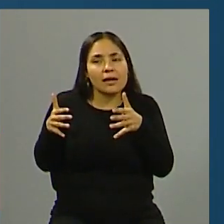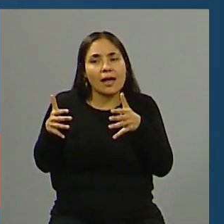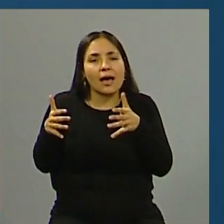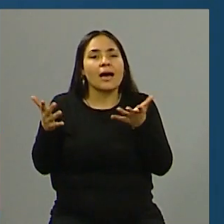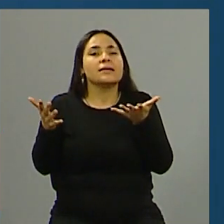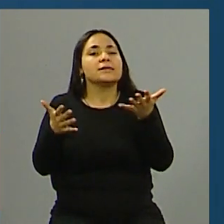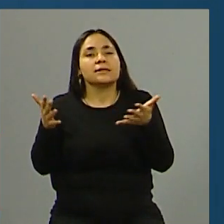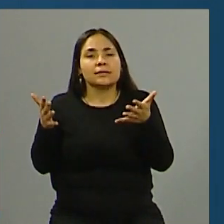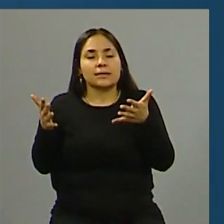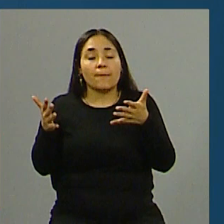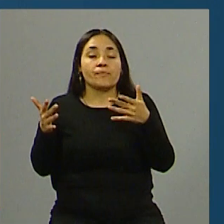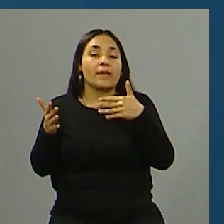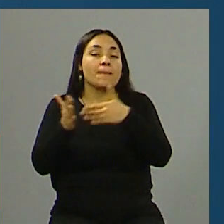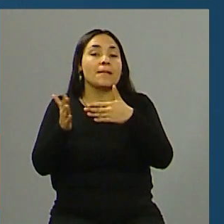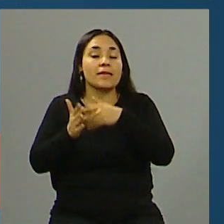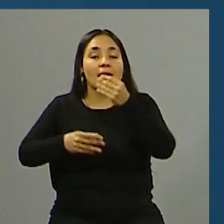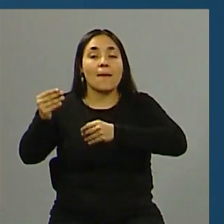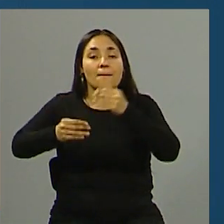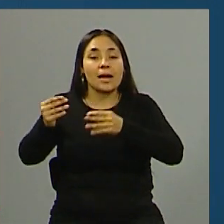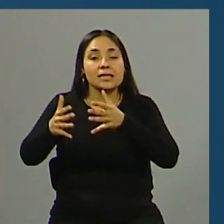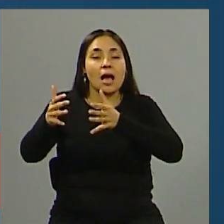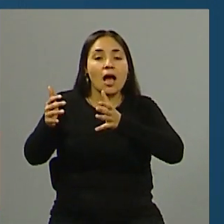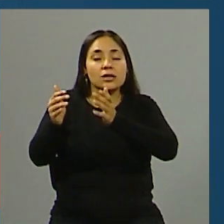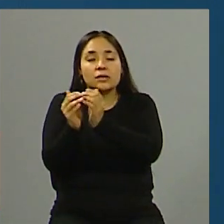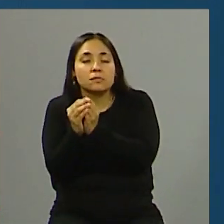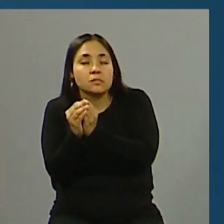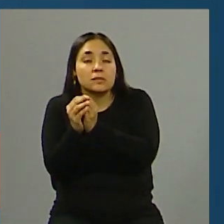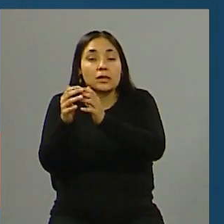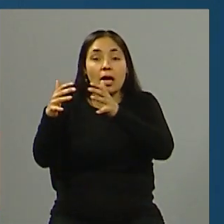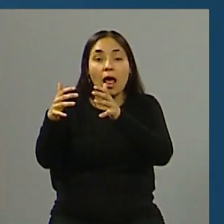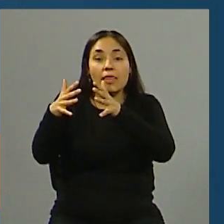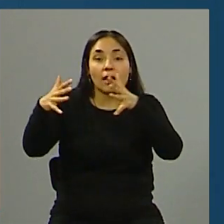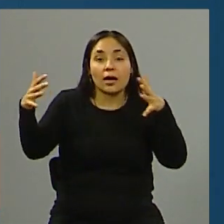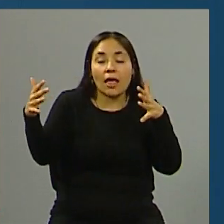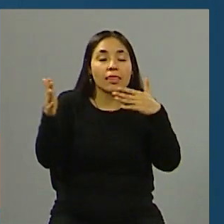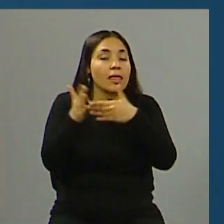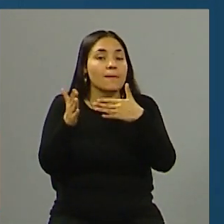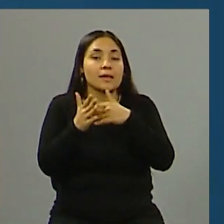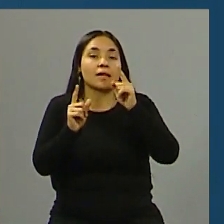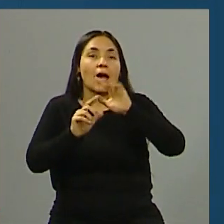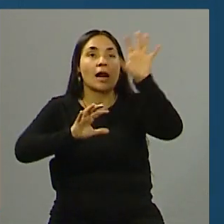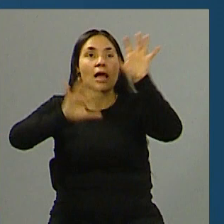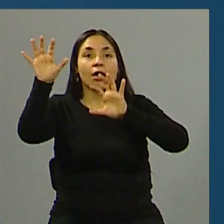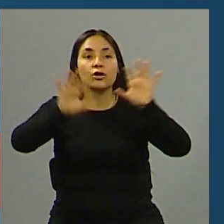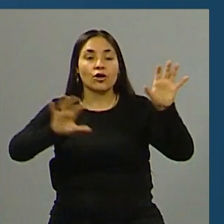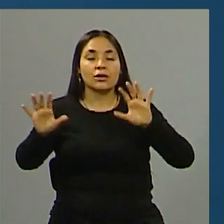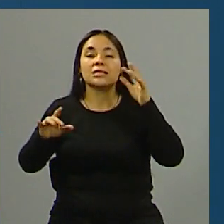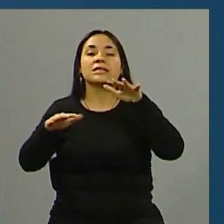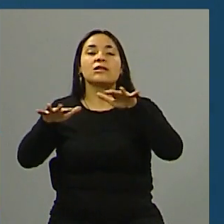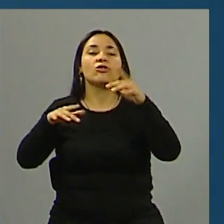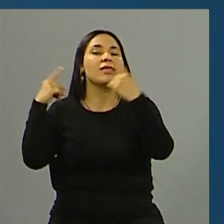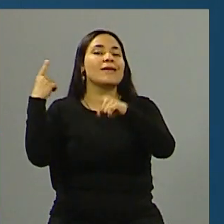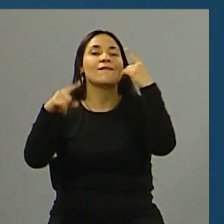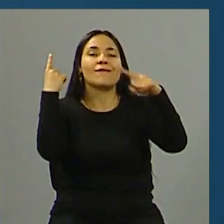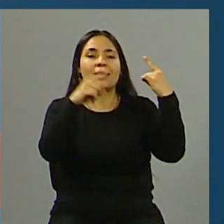que de acuerdo al tamaño, región y actividad tienen situaciones totalmente dispares. Hay